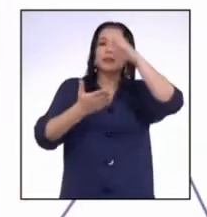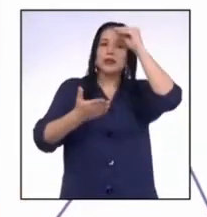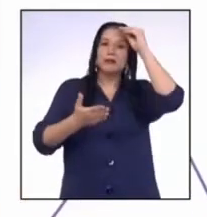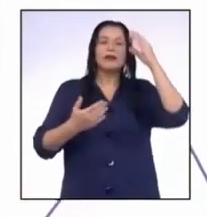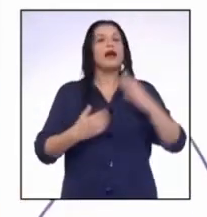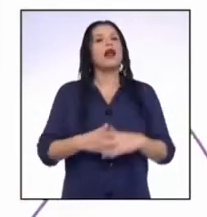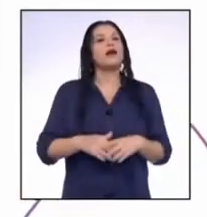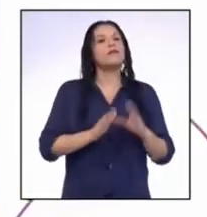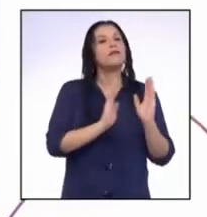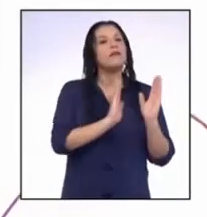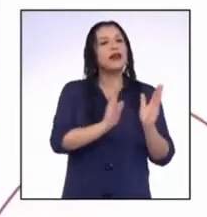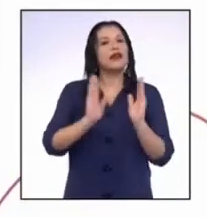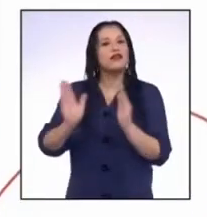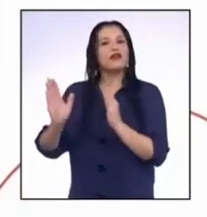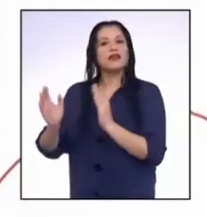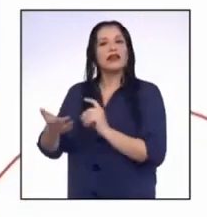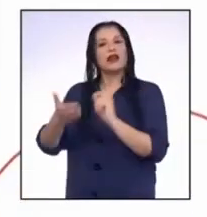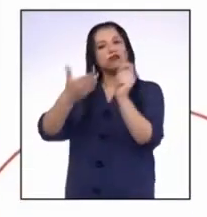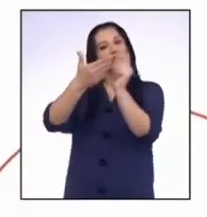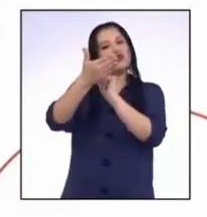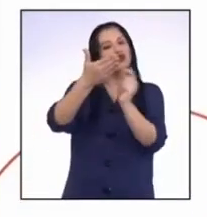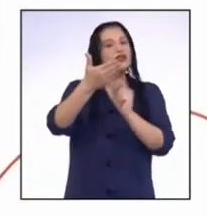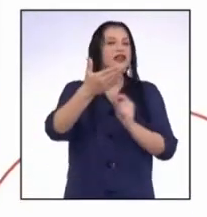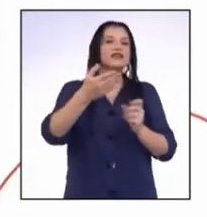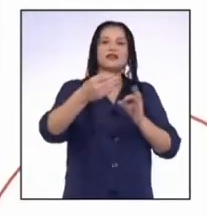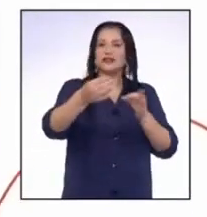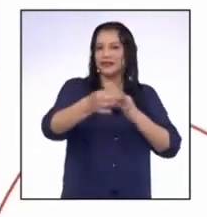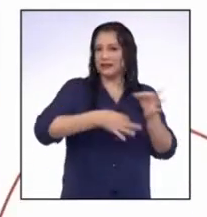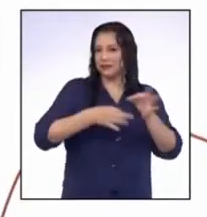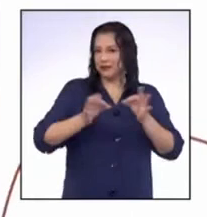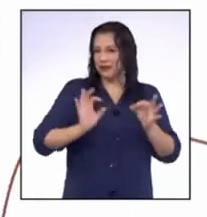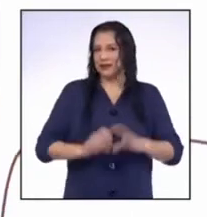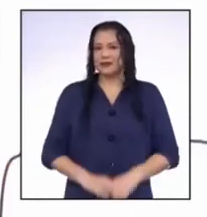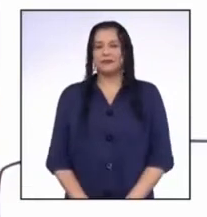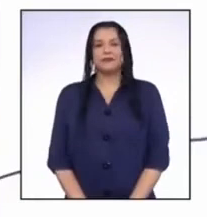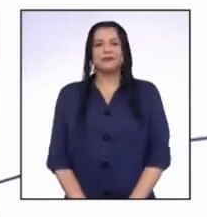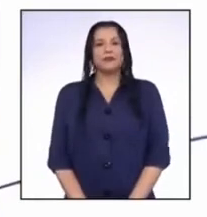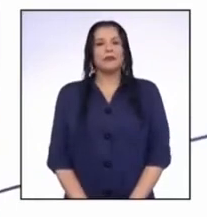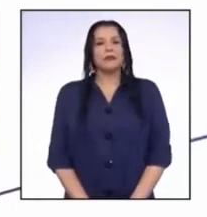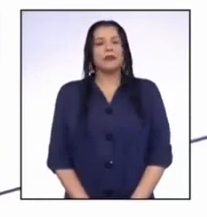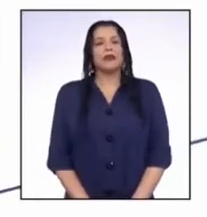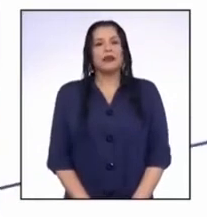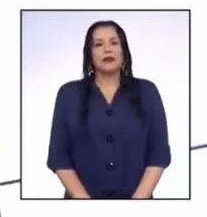a planificar un texto argumentativo.